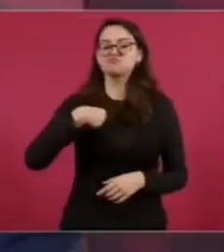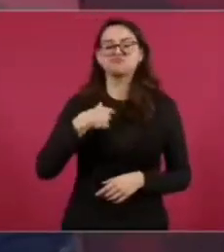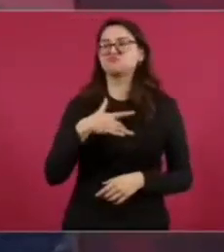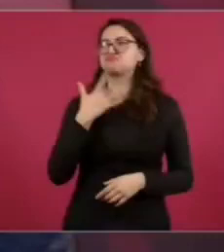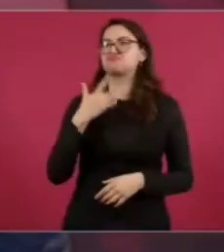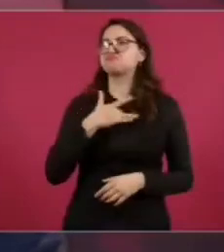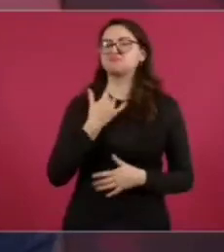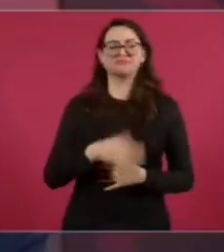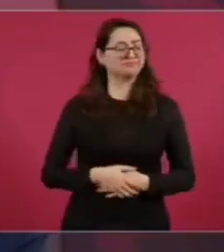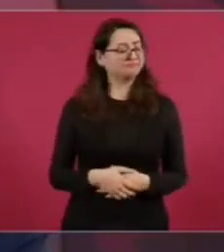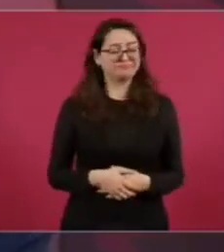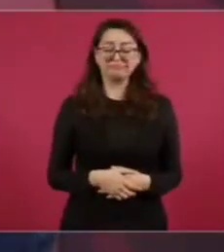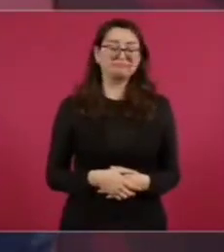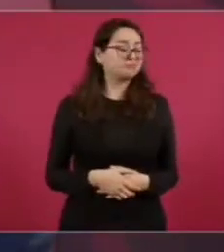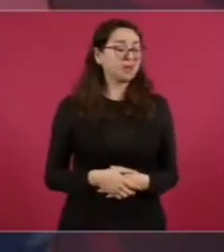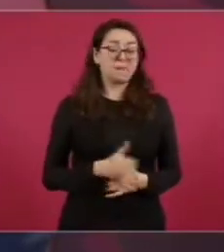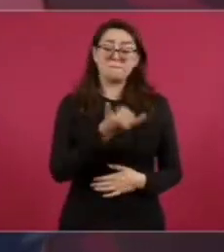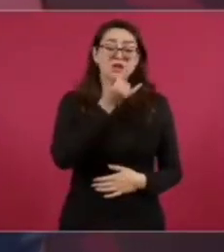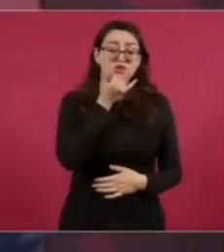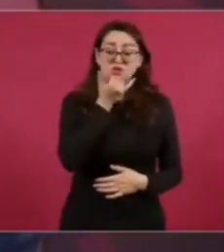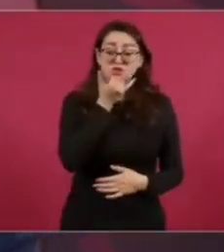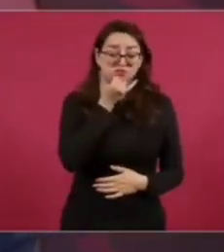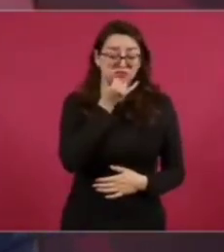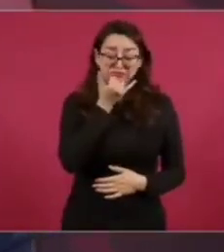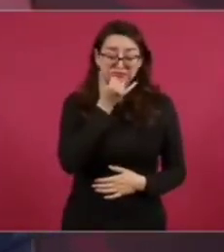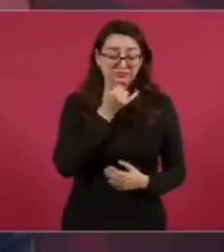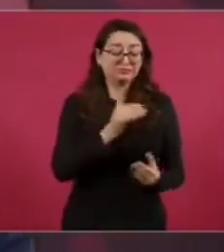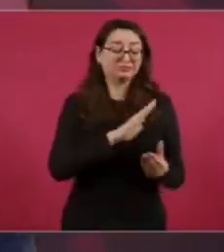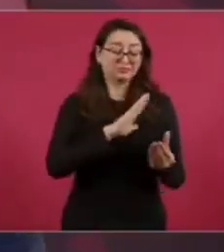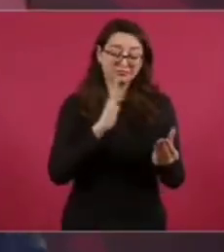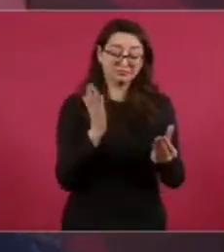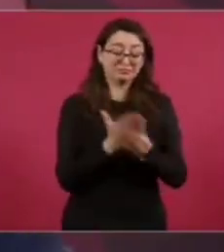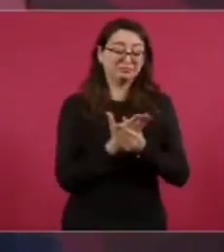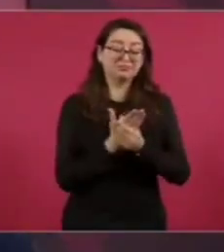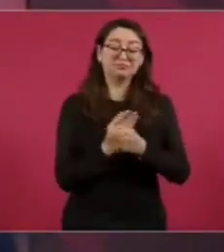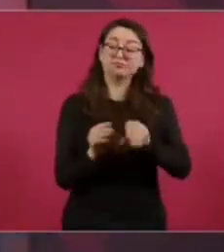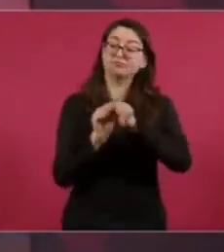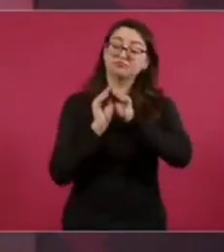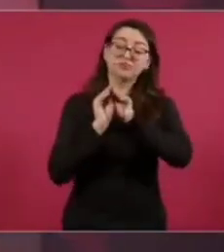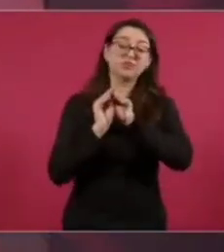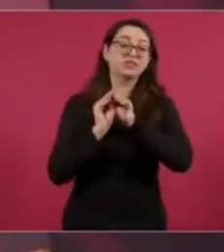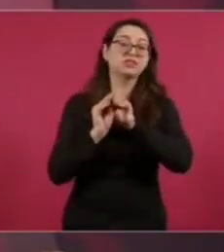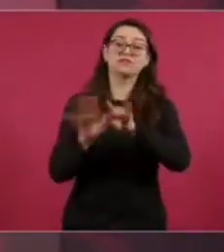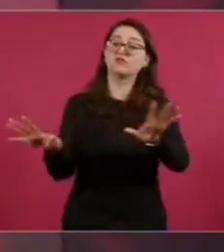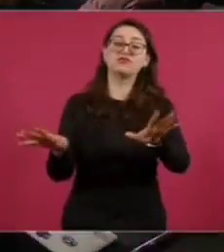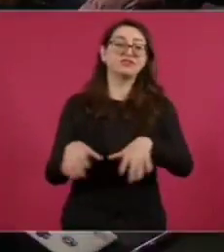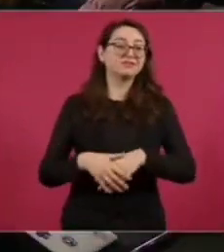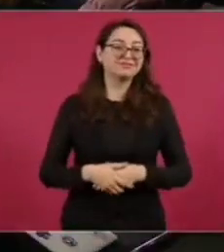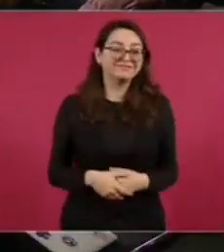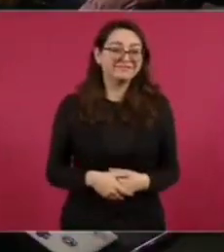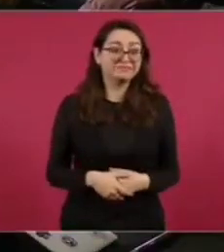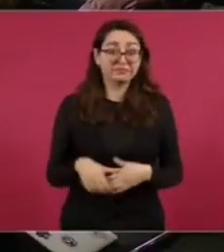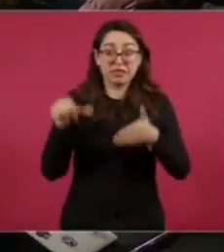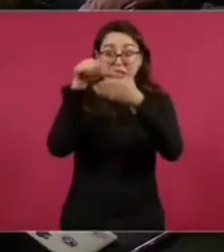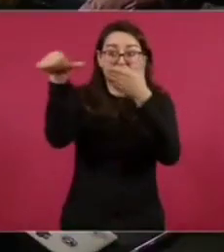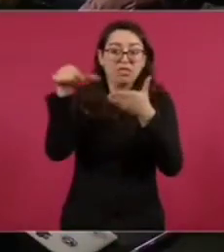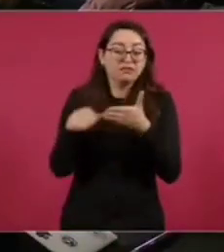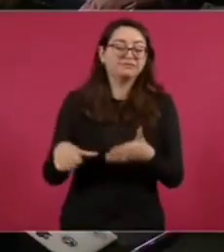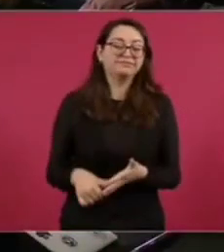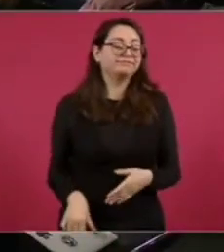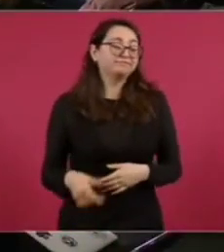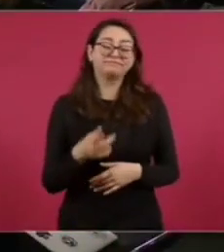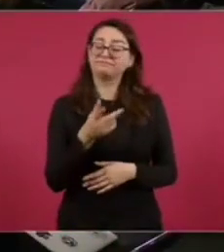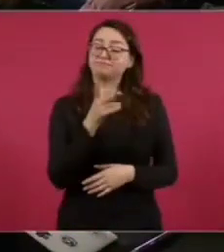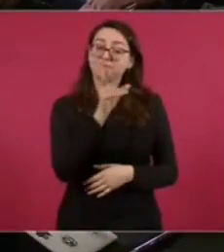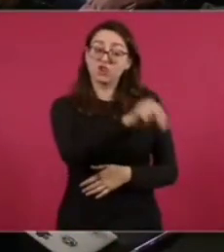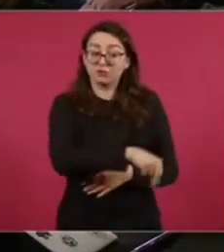Entonces salió eso exactamente. Oiga, pero no lo pueden hacer